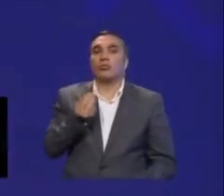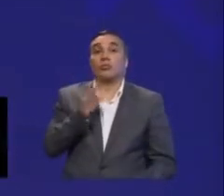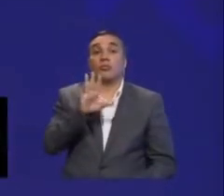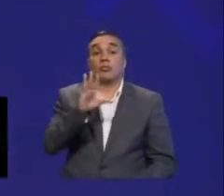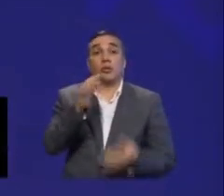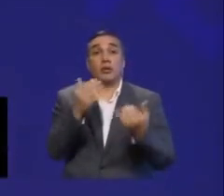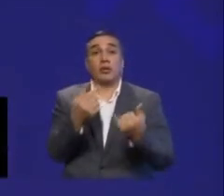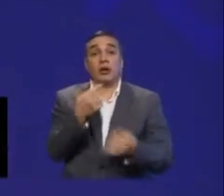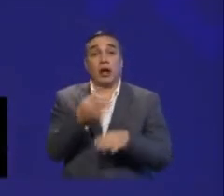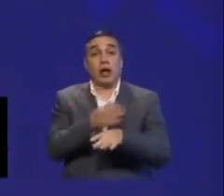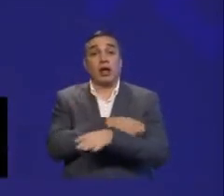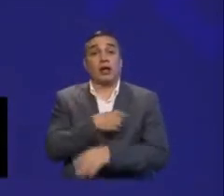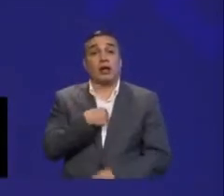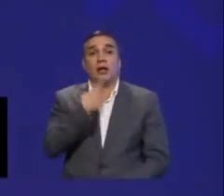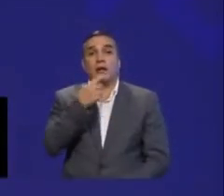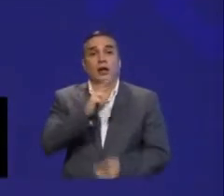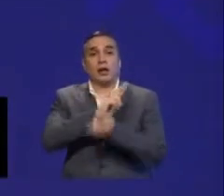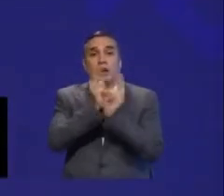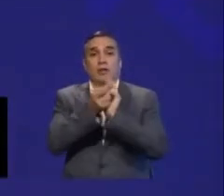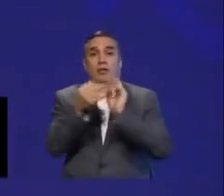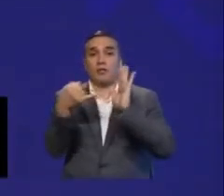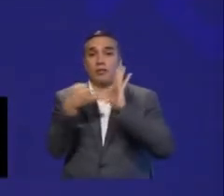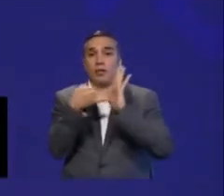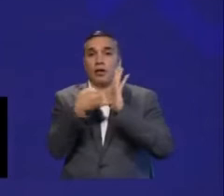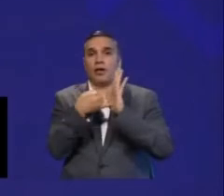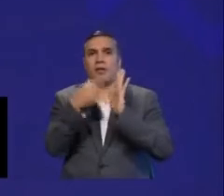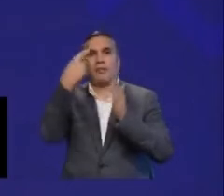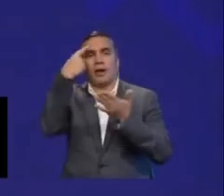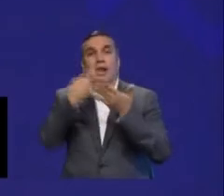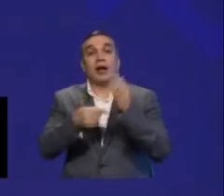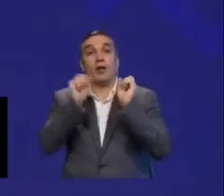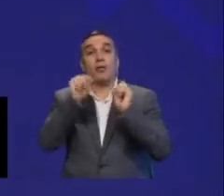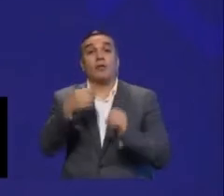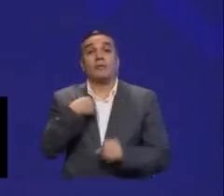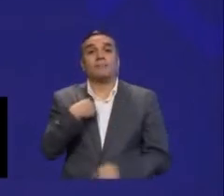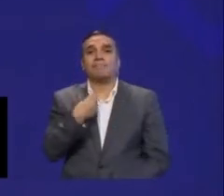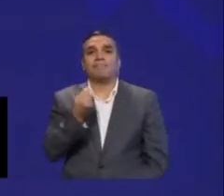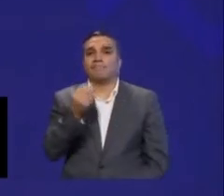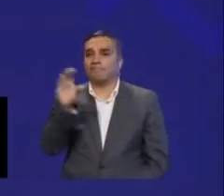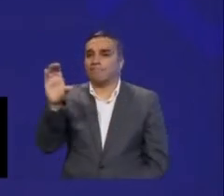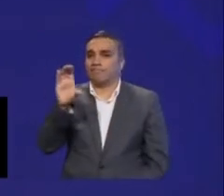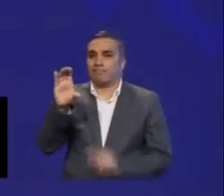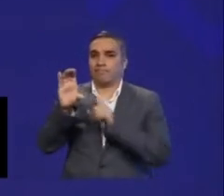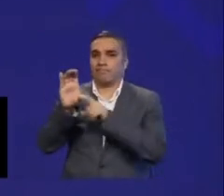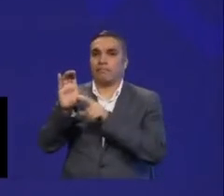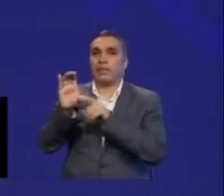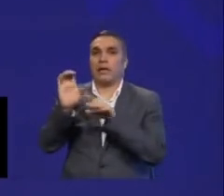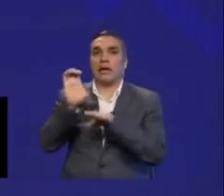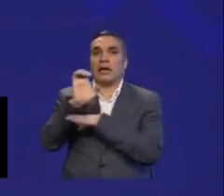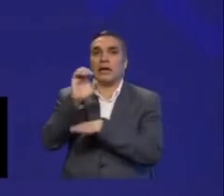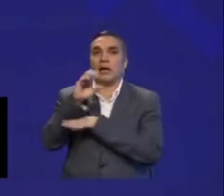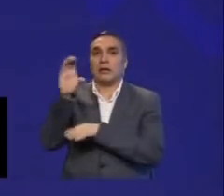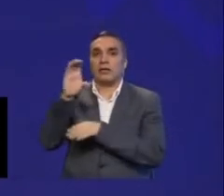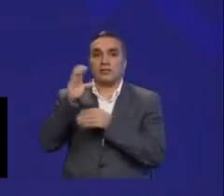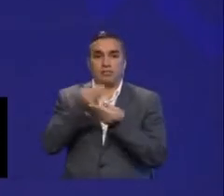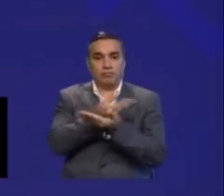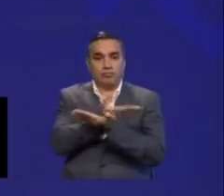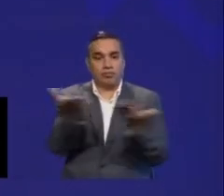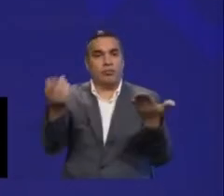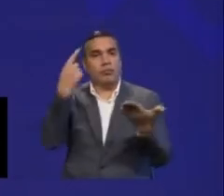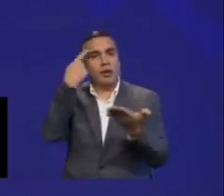momento mencioné la necesidad de una reforma tributaria que verdaderamente permita la redistribución de la riqueza en el Ecuador y consolidar un